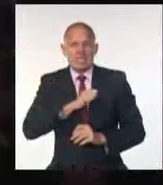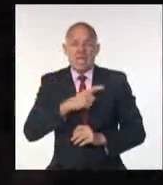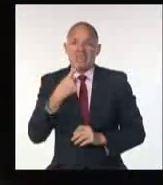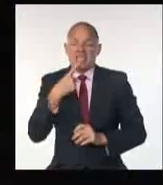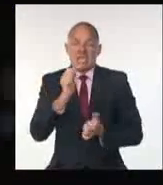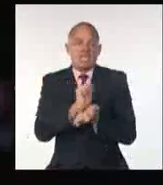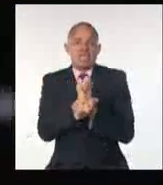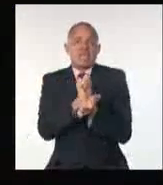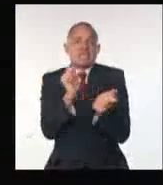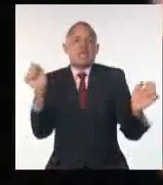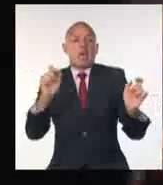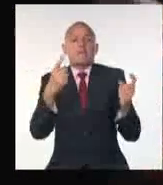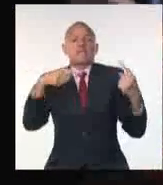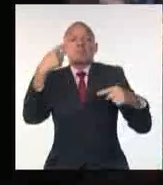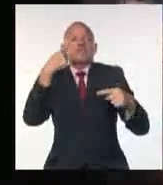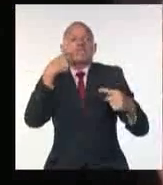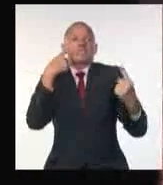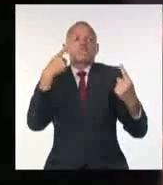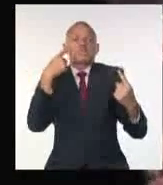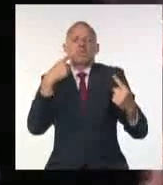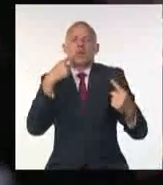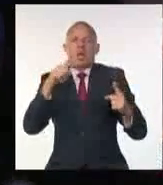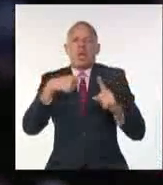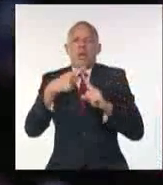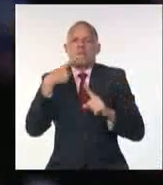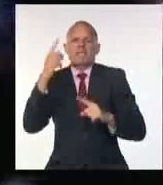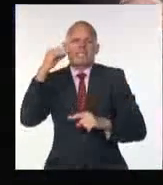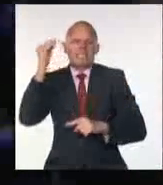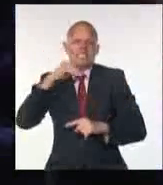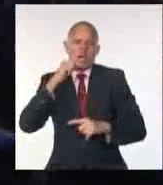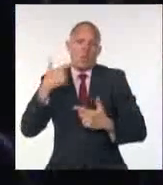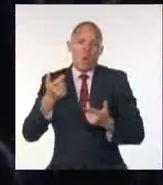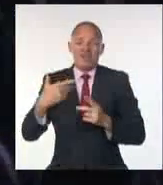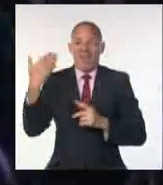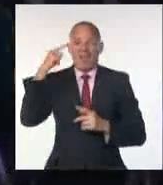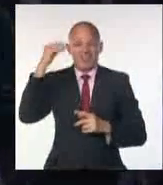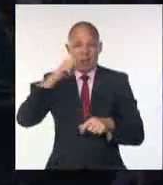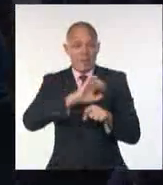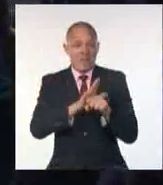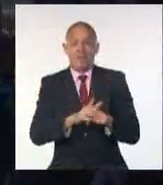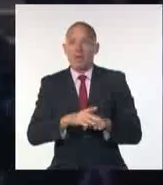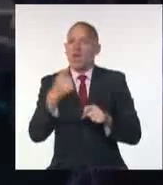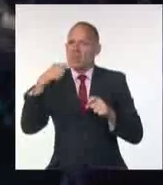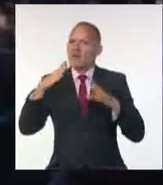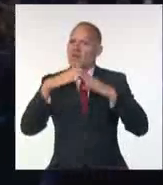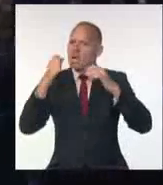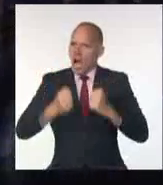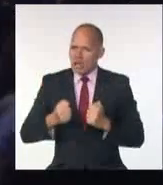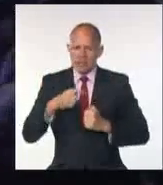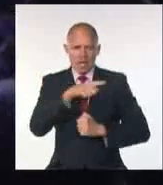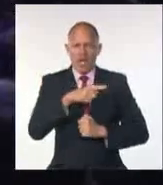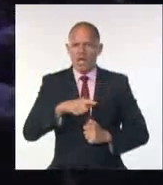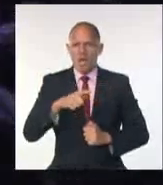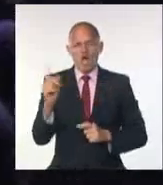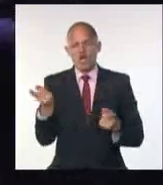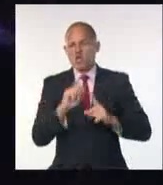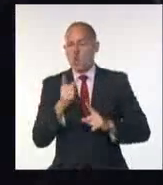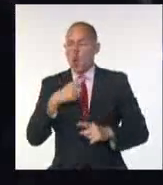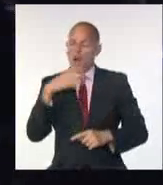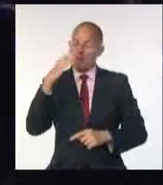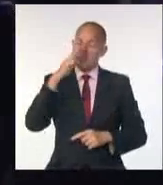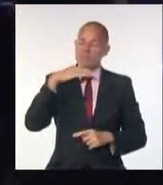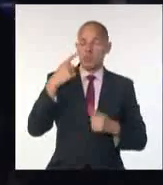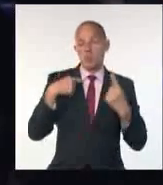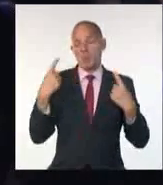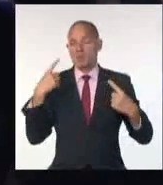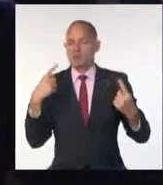toda costa, criticó incluso las cuarentenas dictadas en la pasada pandemia. Según el mandatario, los únicos derechos legítimos son